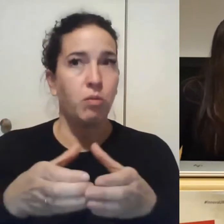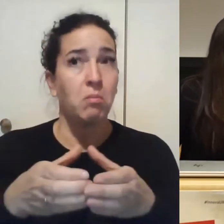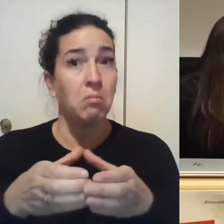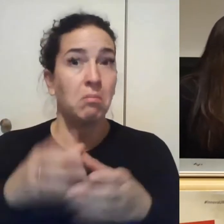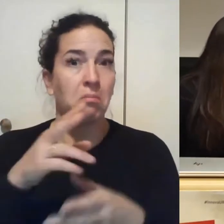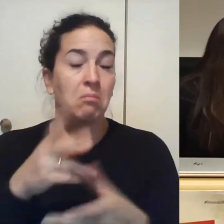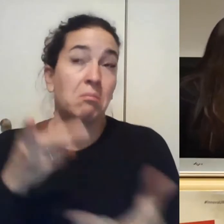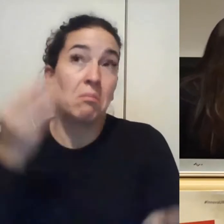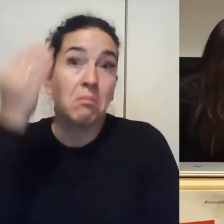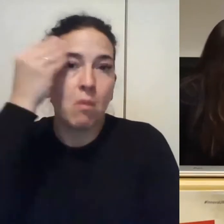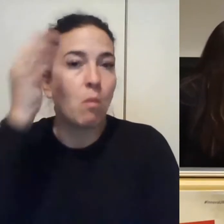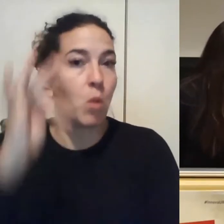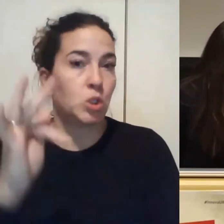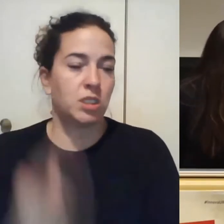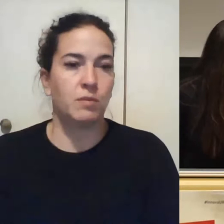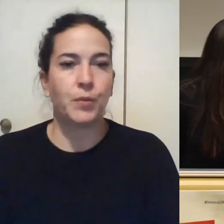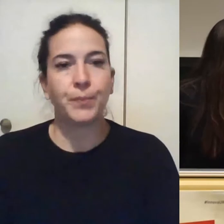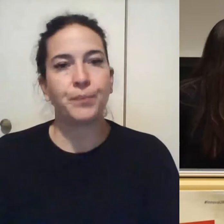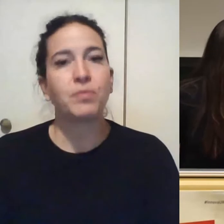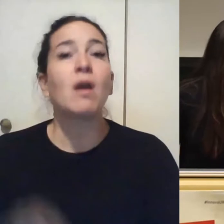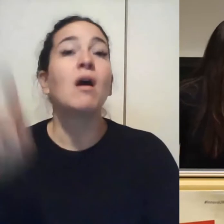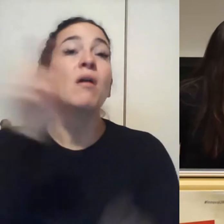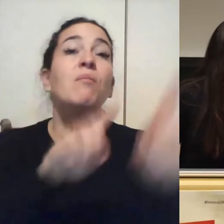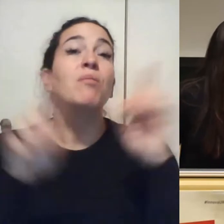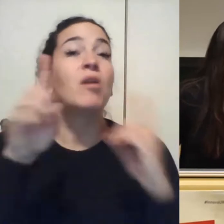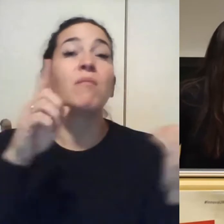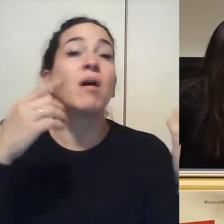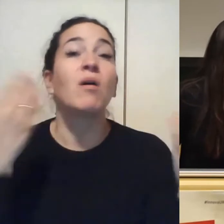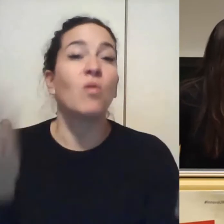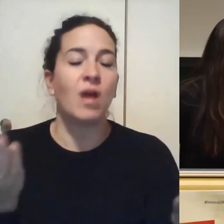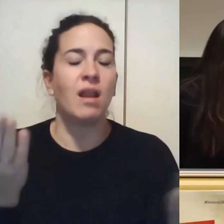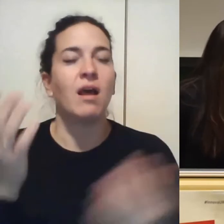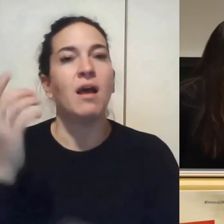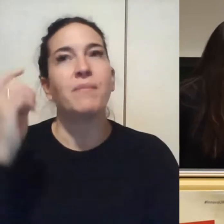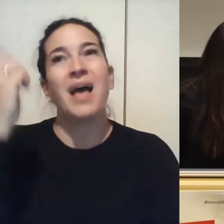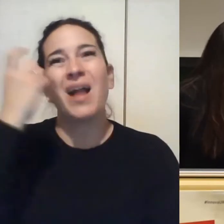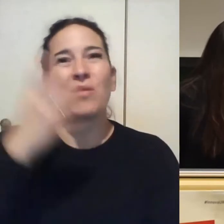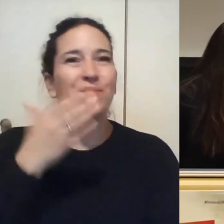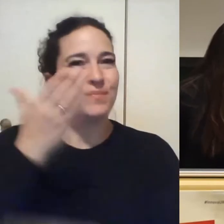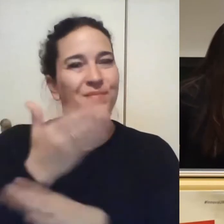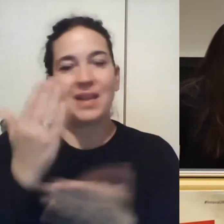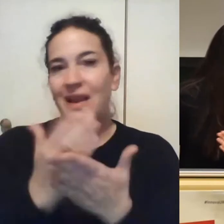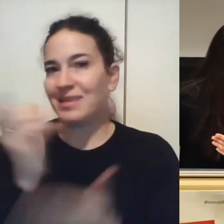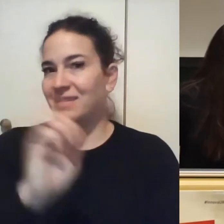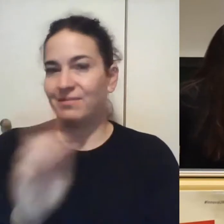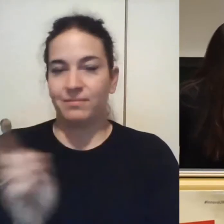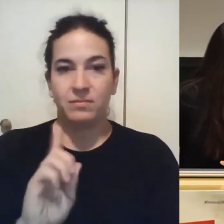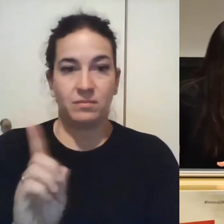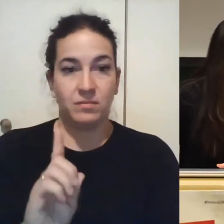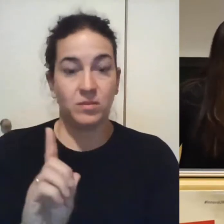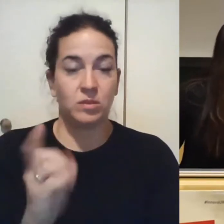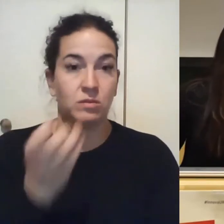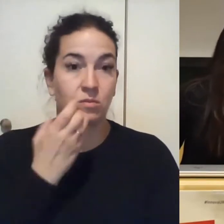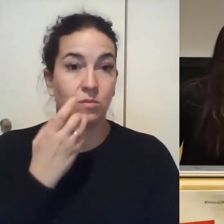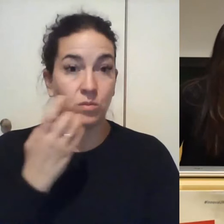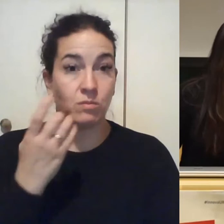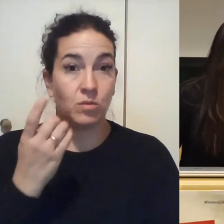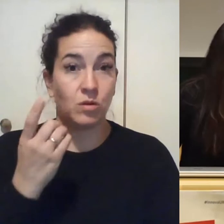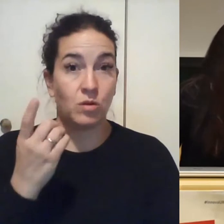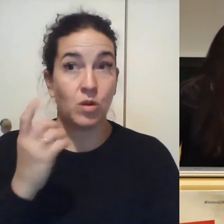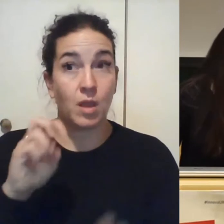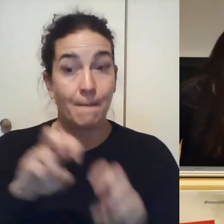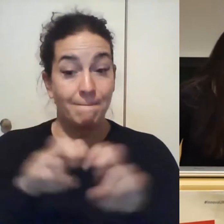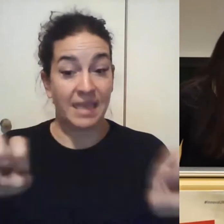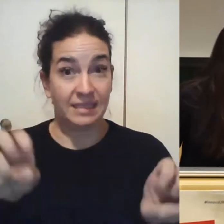positivamente. El problema viene sobre todo con los alumnos que igual no asisten a clase, que como comentaban antes en la mesa